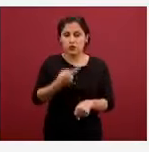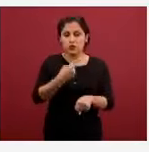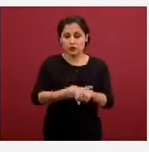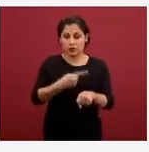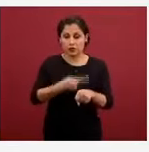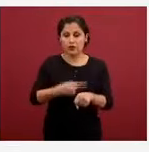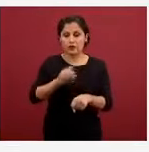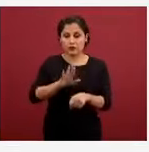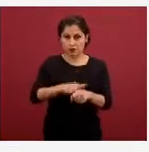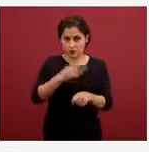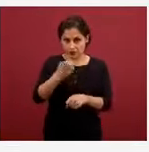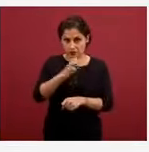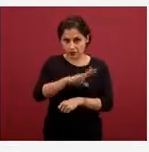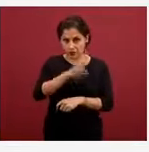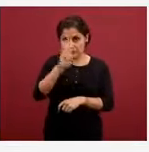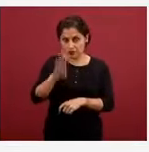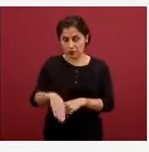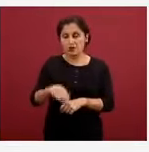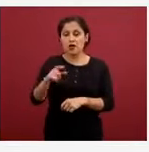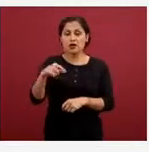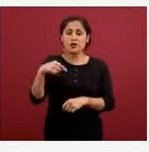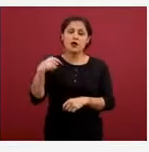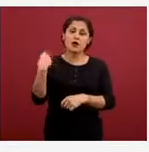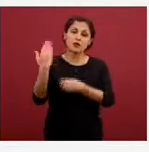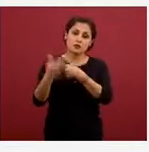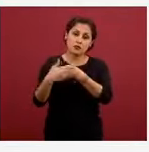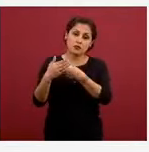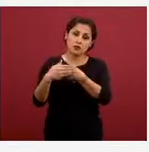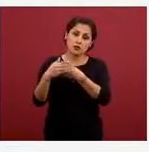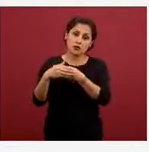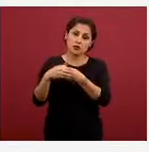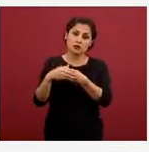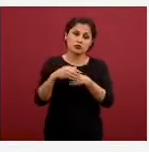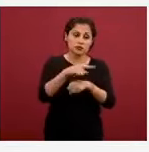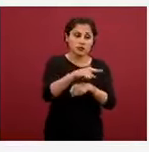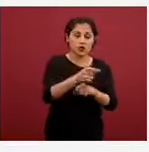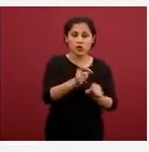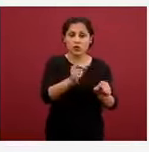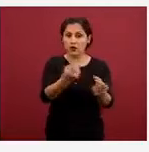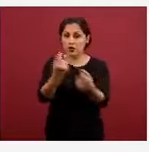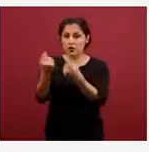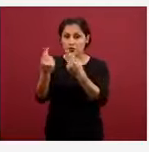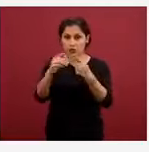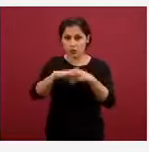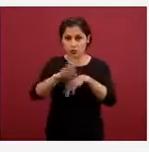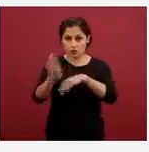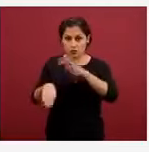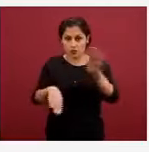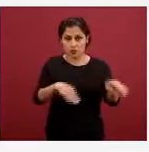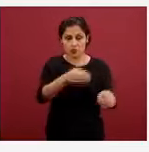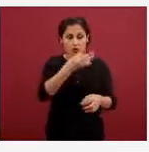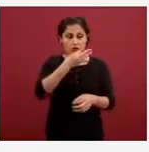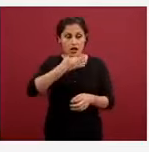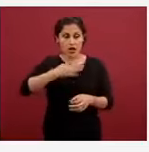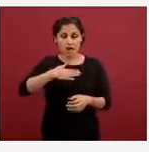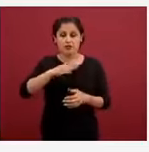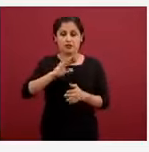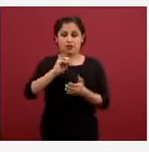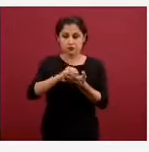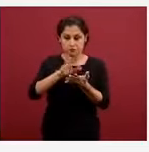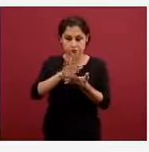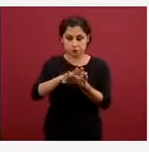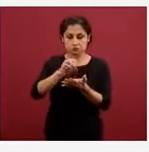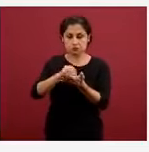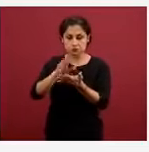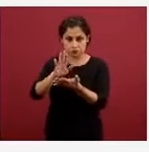los siguientes cortes y se vayan obteniendo los resultados o las dictaminaciones correspondientes, entonces se podrán ir o confirmando